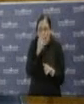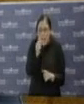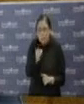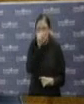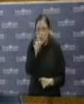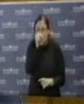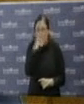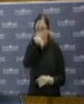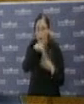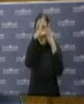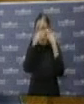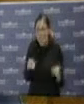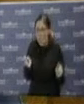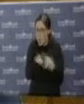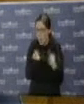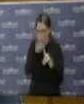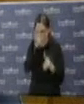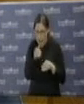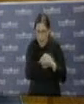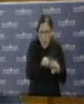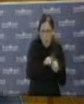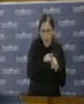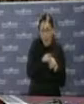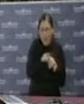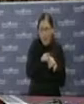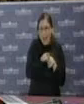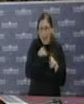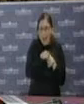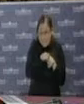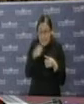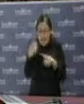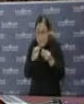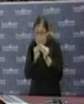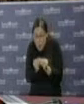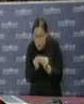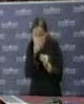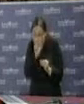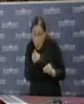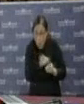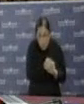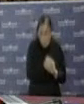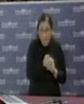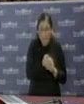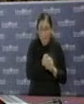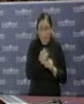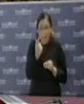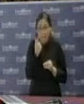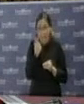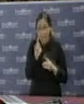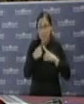Socialista de Andalucía. Exactamente esa agenda oculta. Esa agenda oculta nada tiene que ver con su programa